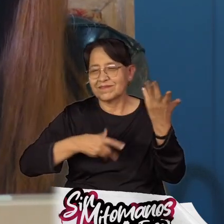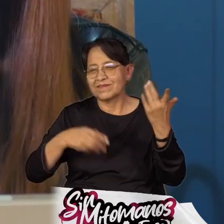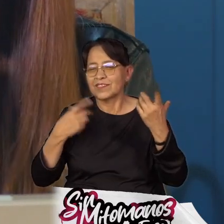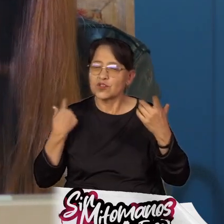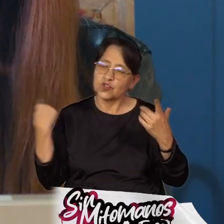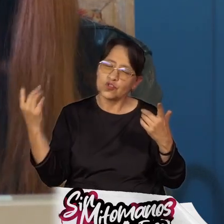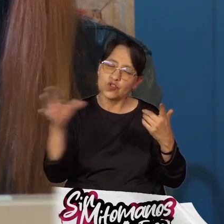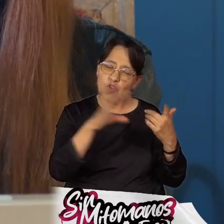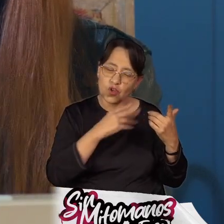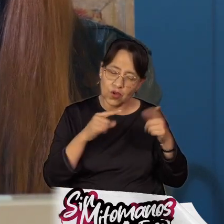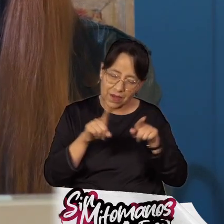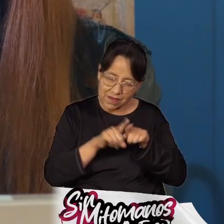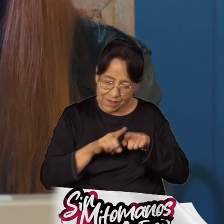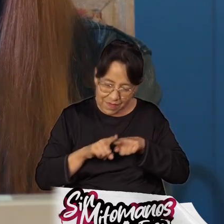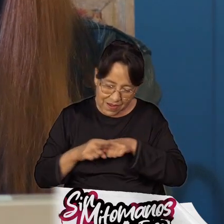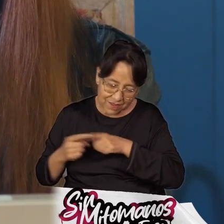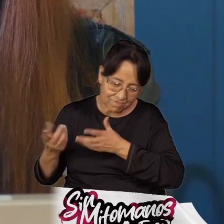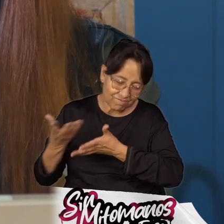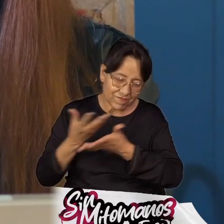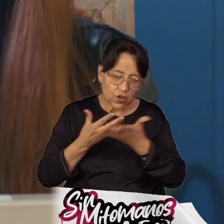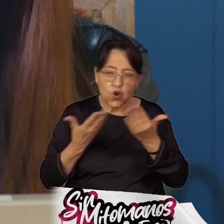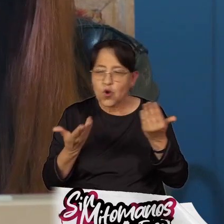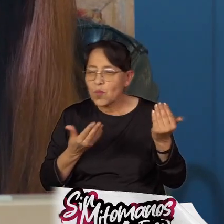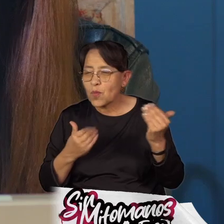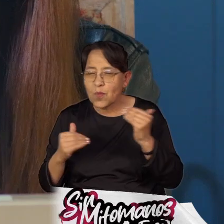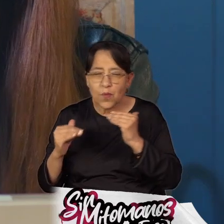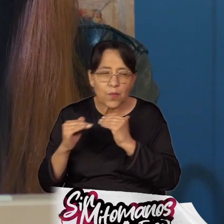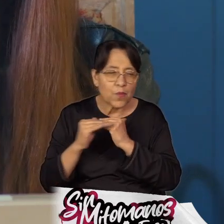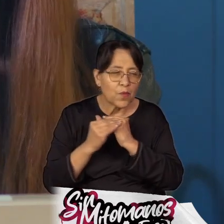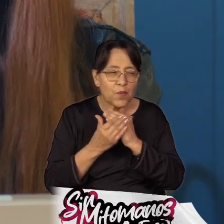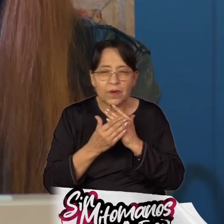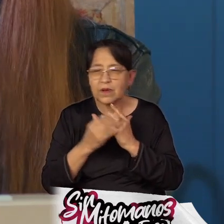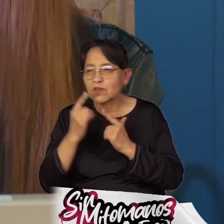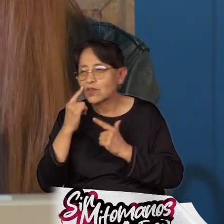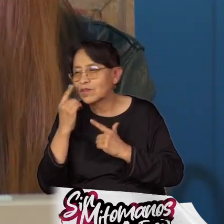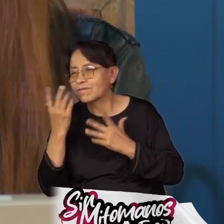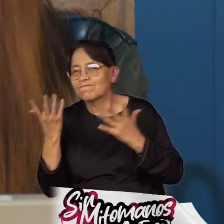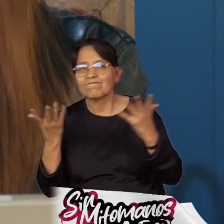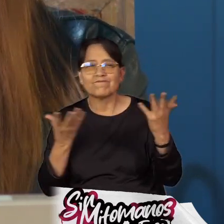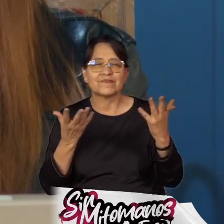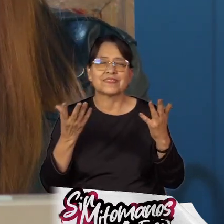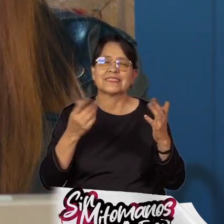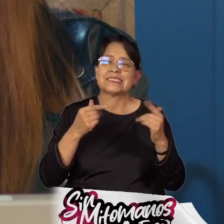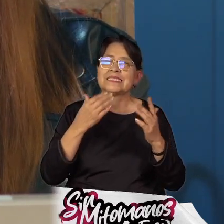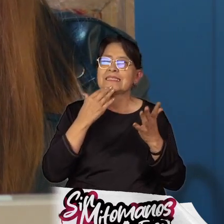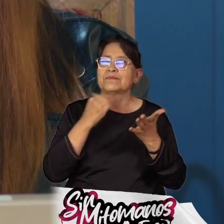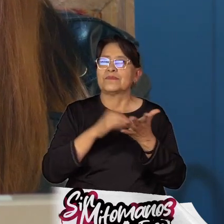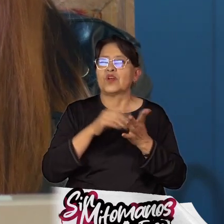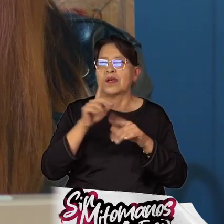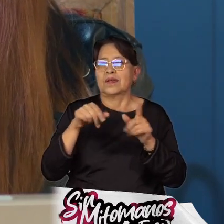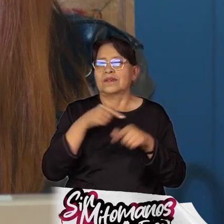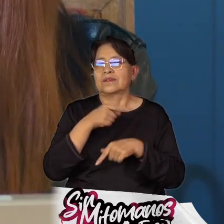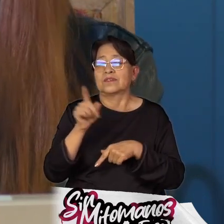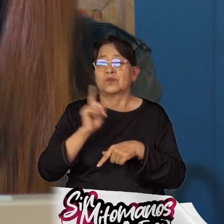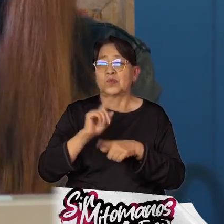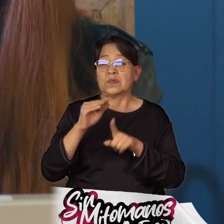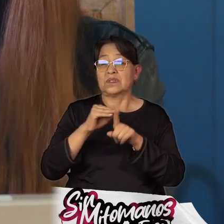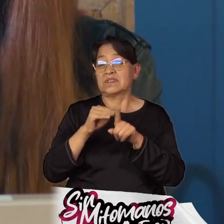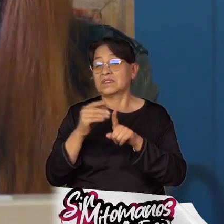solidaridad. Se unían para ver esa igualdad en donde rechazaban precisamente